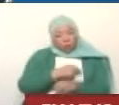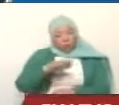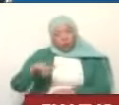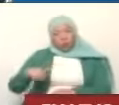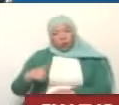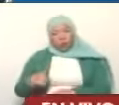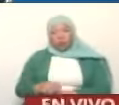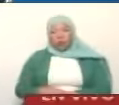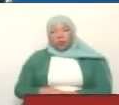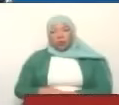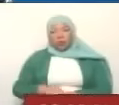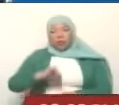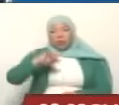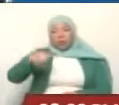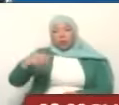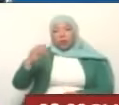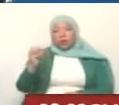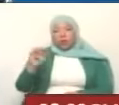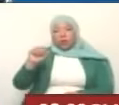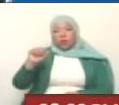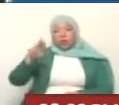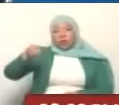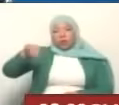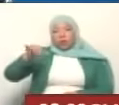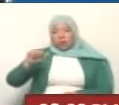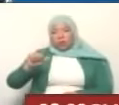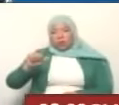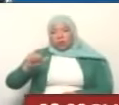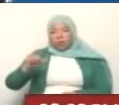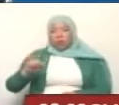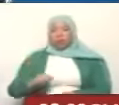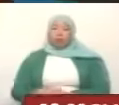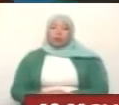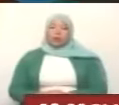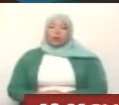nosotros Joana Saimar Molina Osorio.